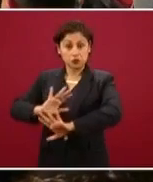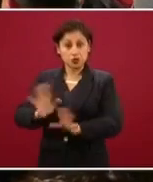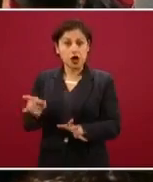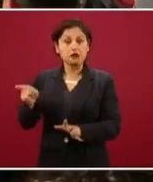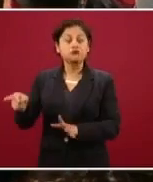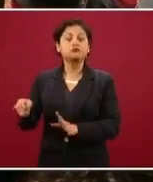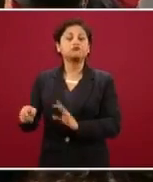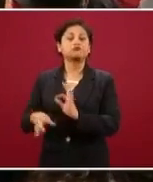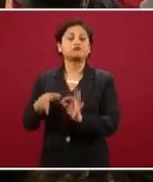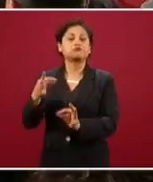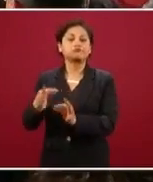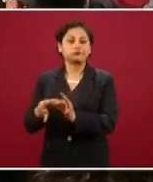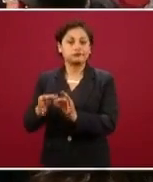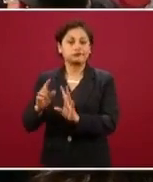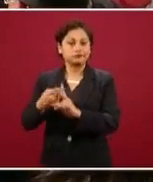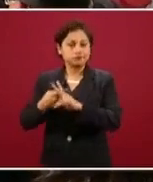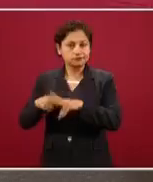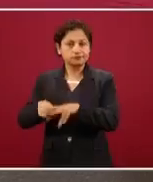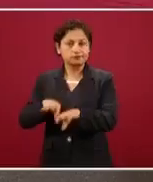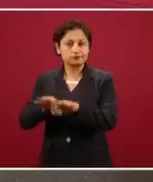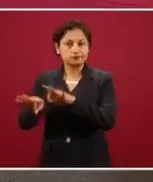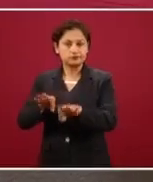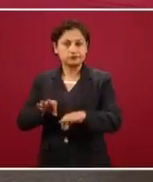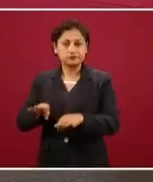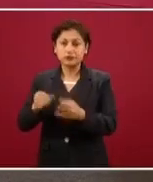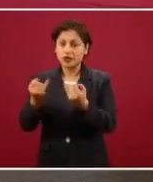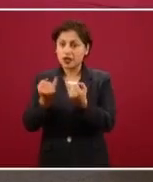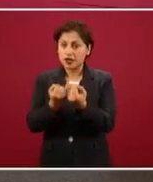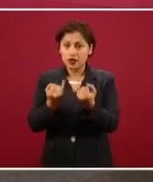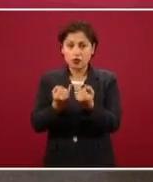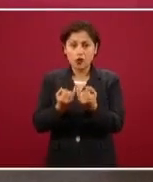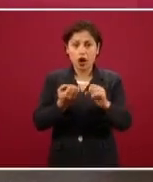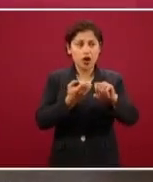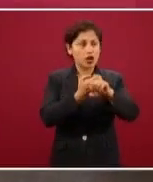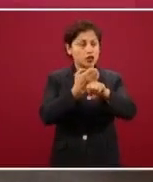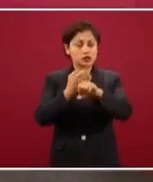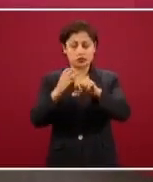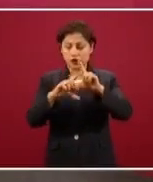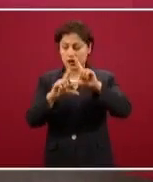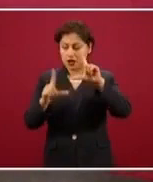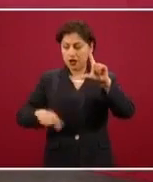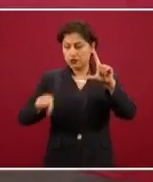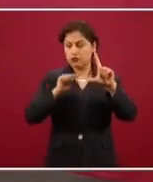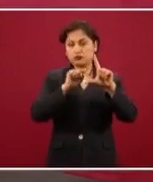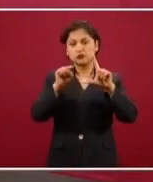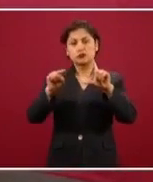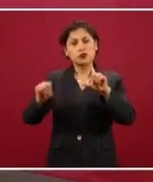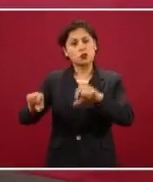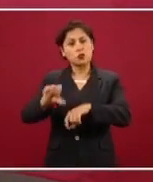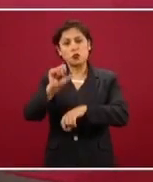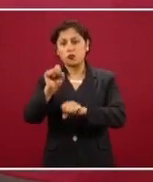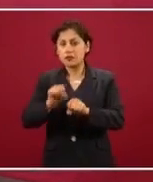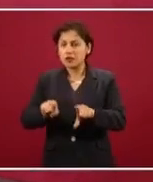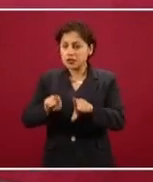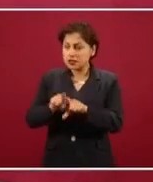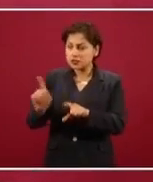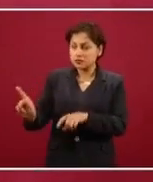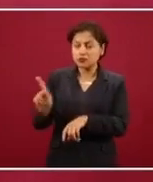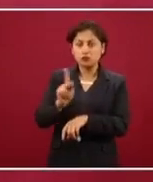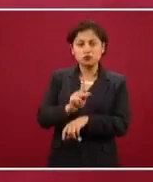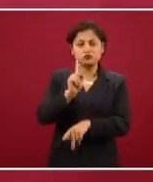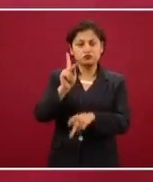otros que estamos rehabilitando. Ayer me informaba el consejero